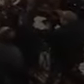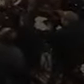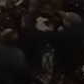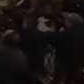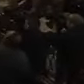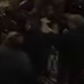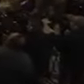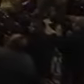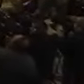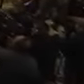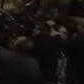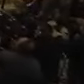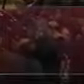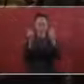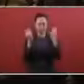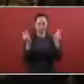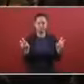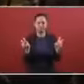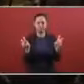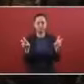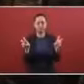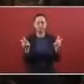lo que se